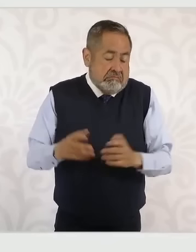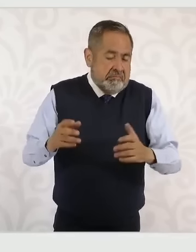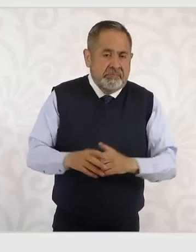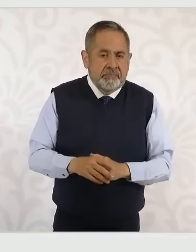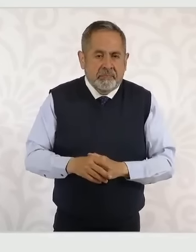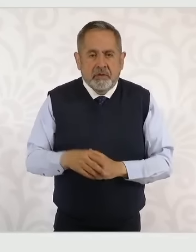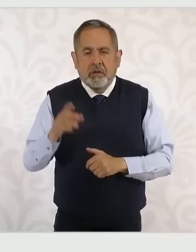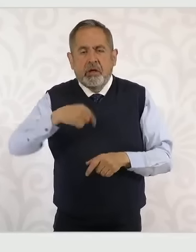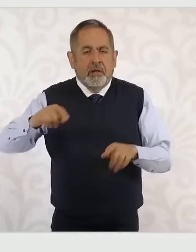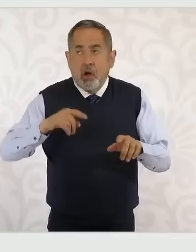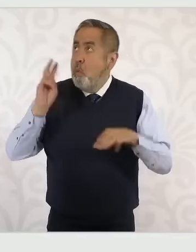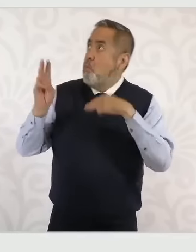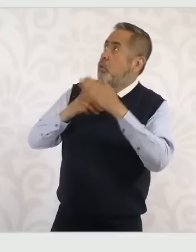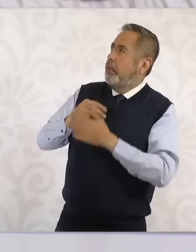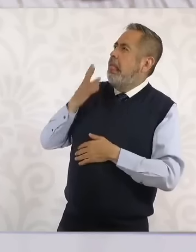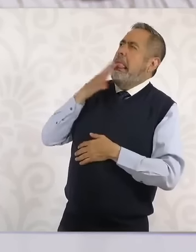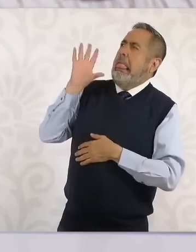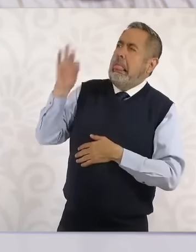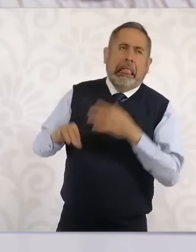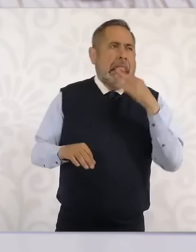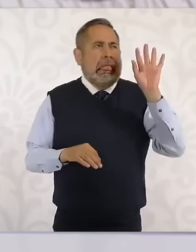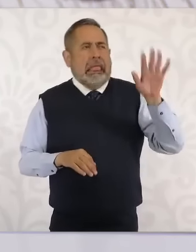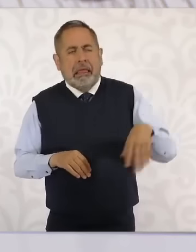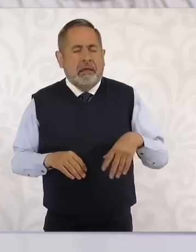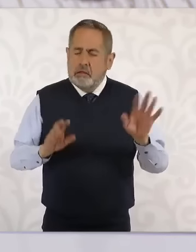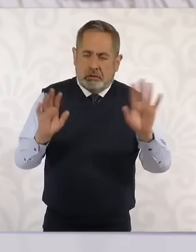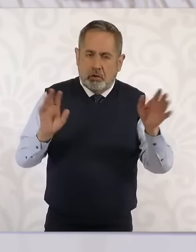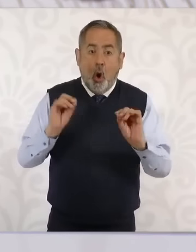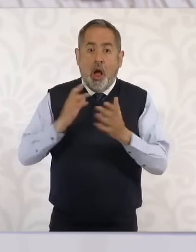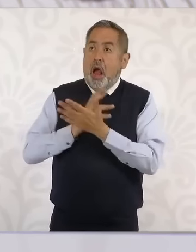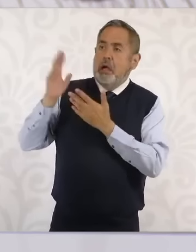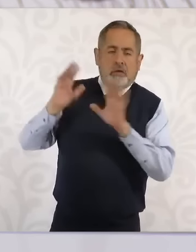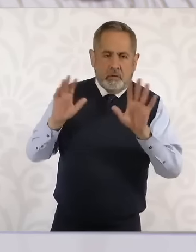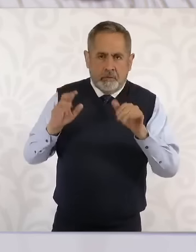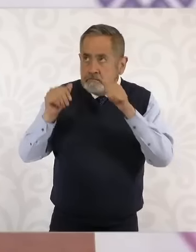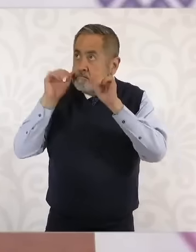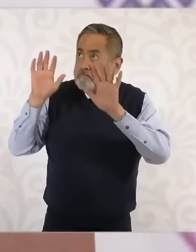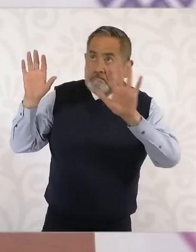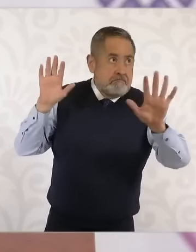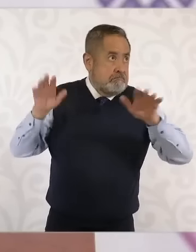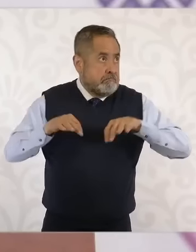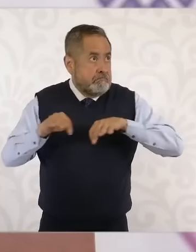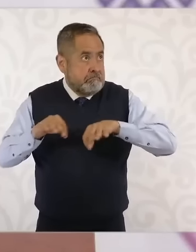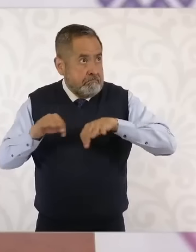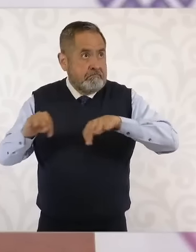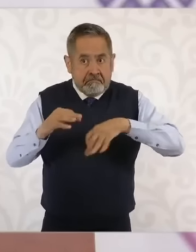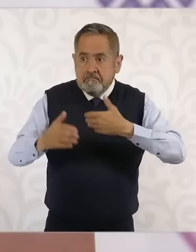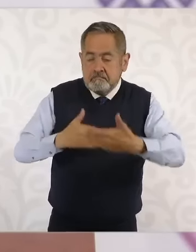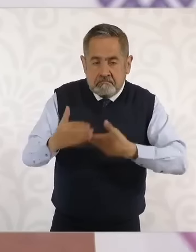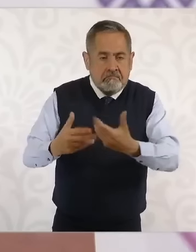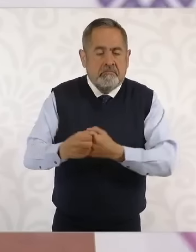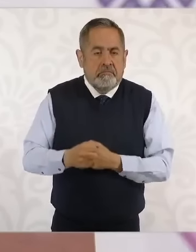ni minimizando ni tampoco exagerando, sino sencillamente trabajando en ello. Y tenemos confianza por